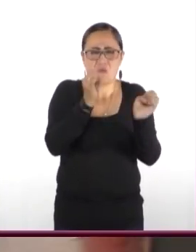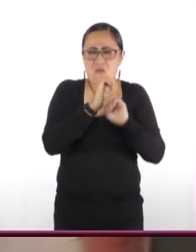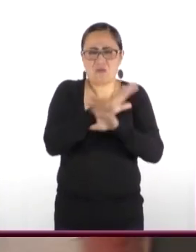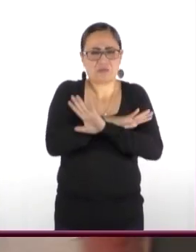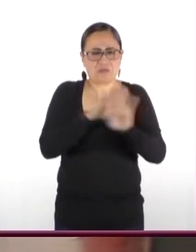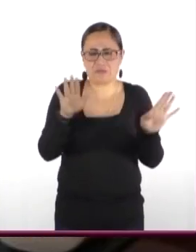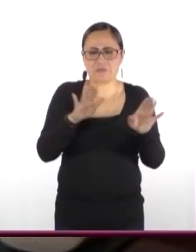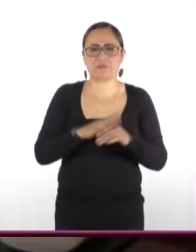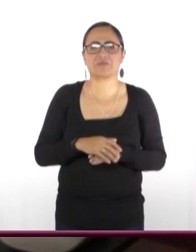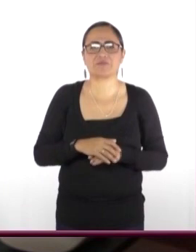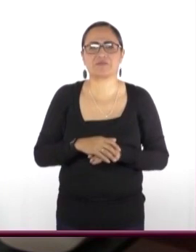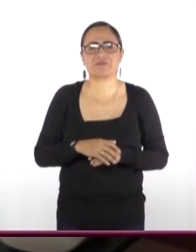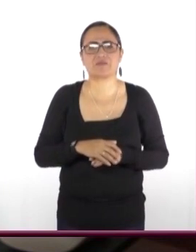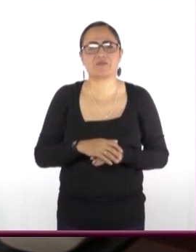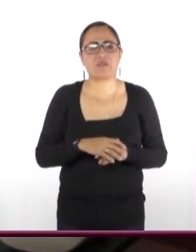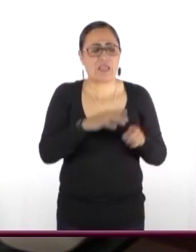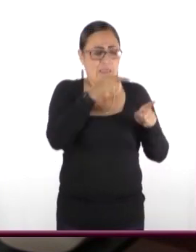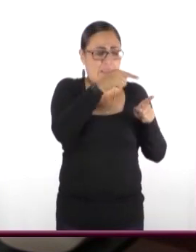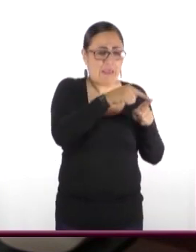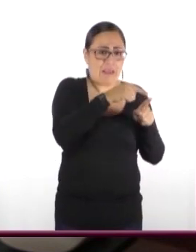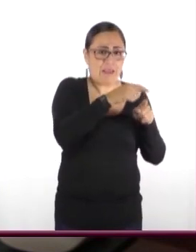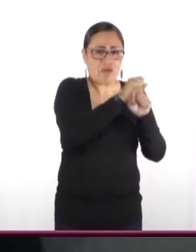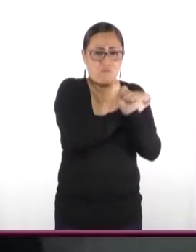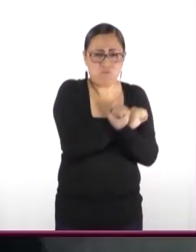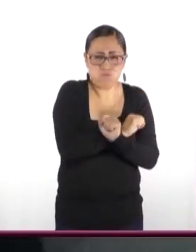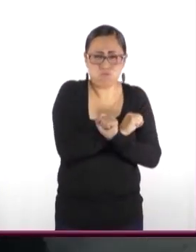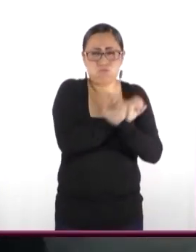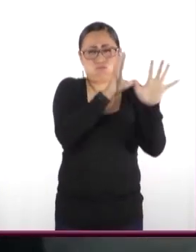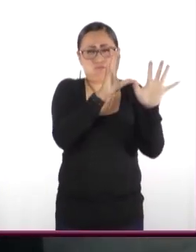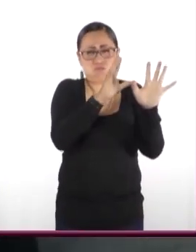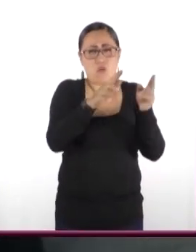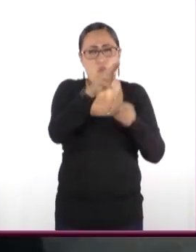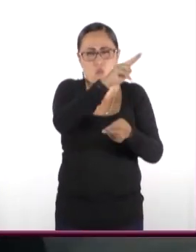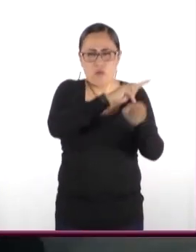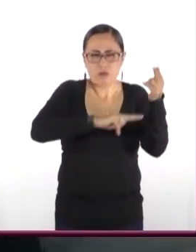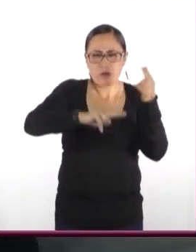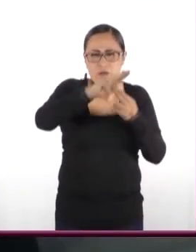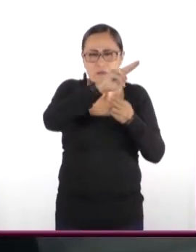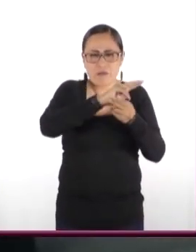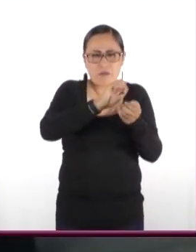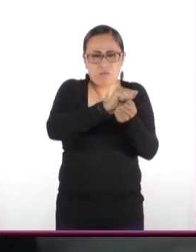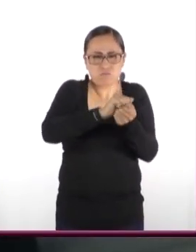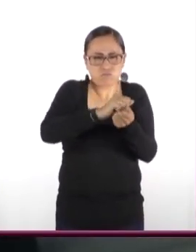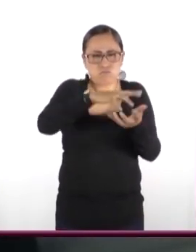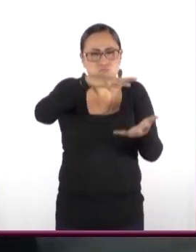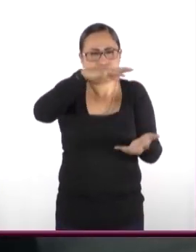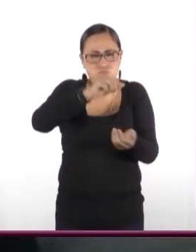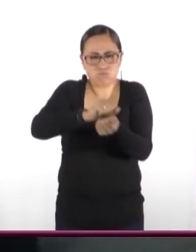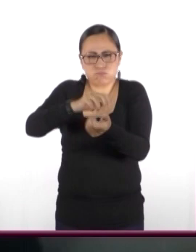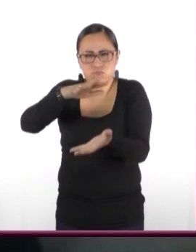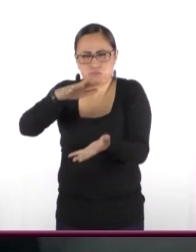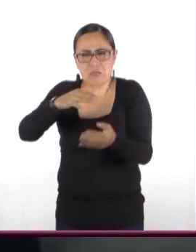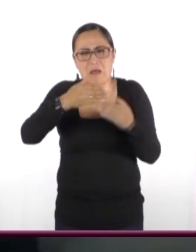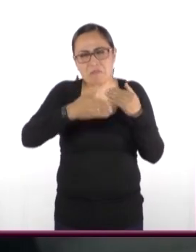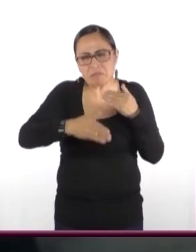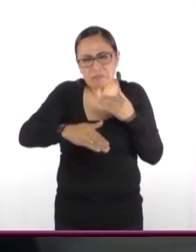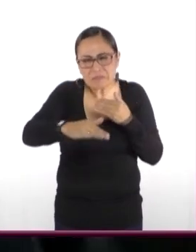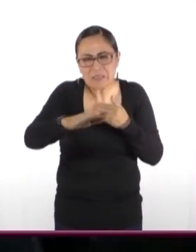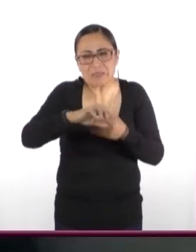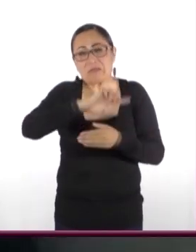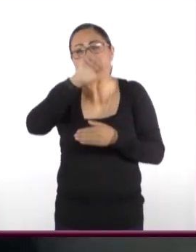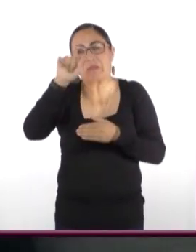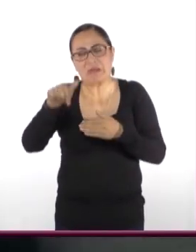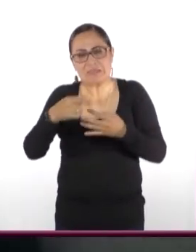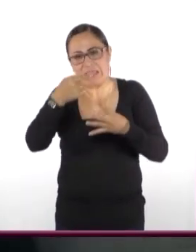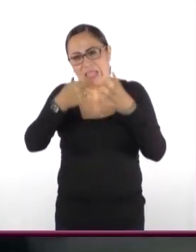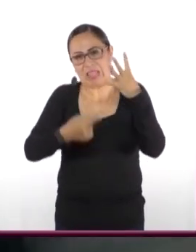Entonces, lo que uno está viendo sucede ya después de la gran explosión, algún tiempo después. Pero bueno, eso ya es meternos